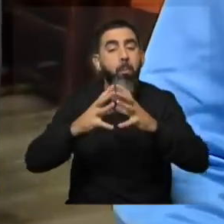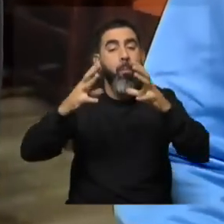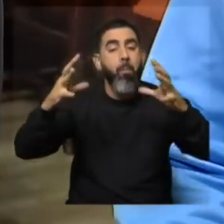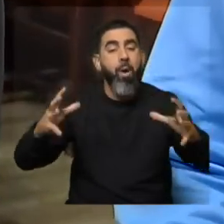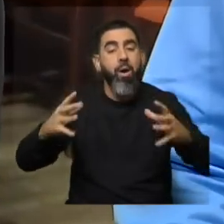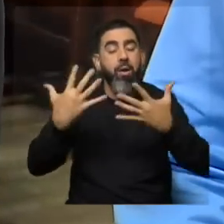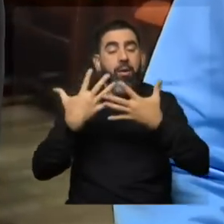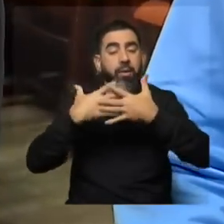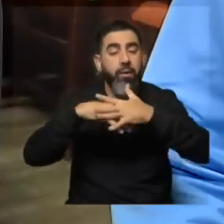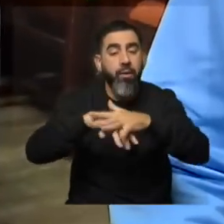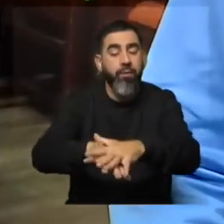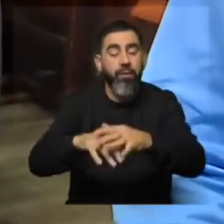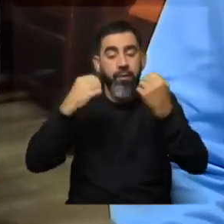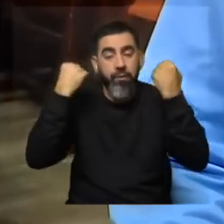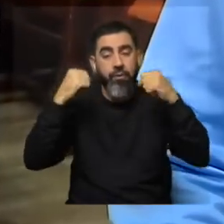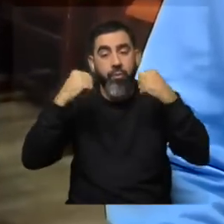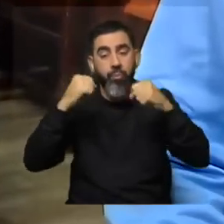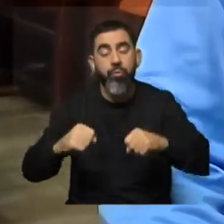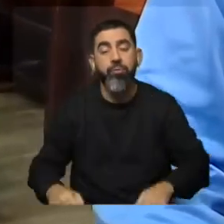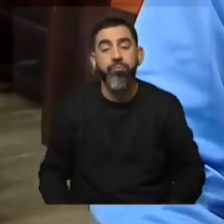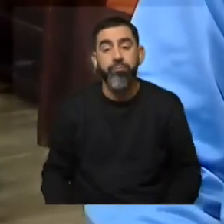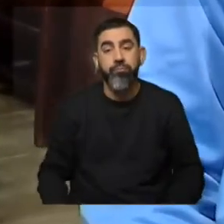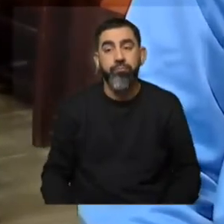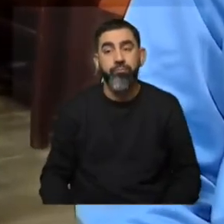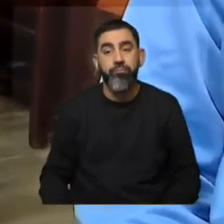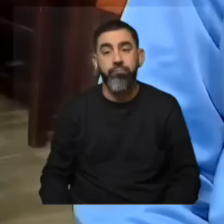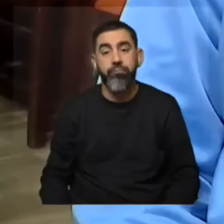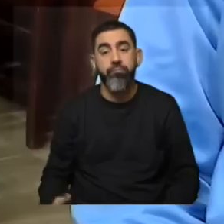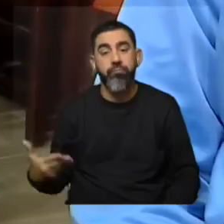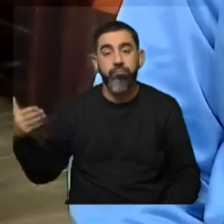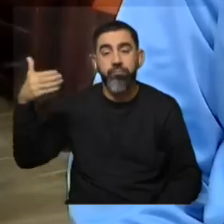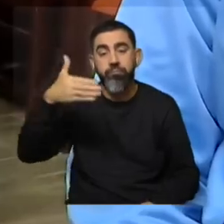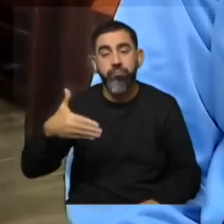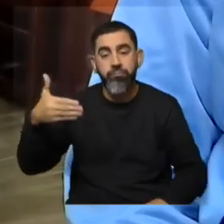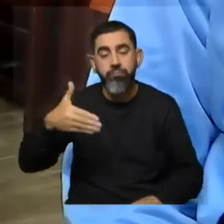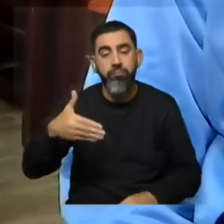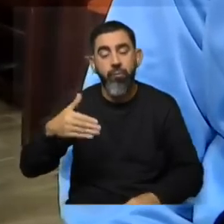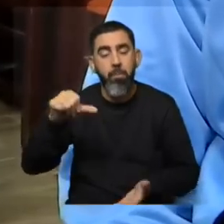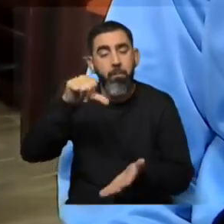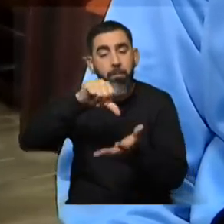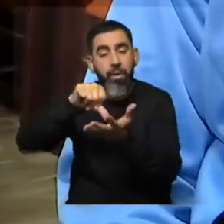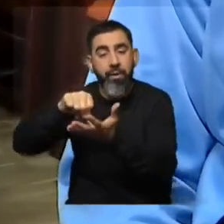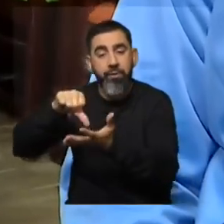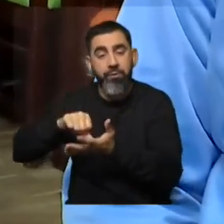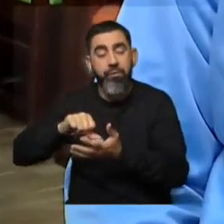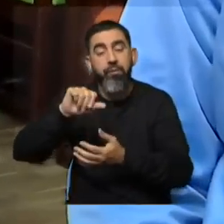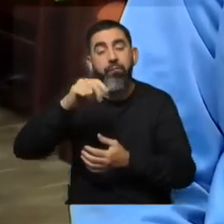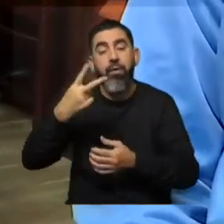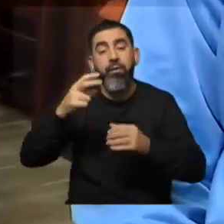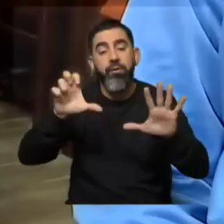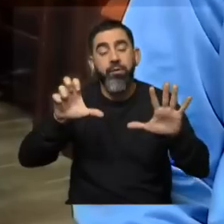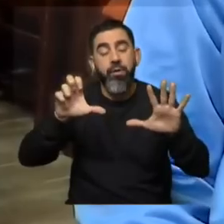integración del deporte en el mundo participaron de muchísimos países en 26